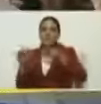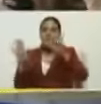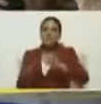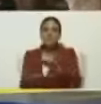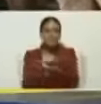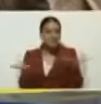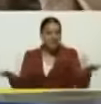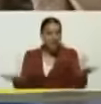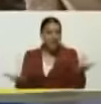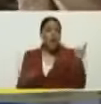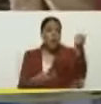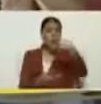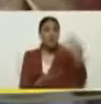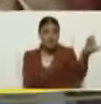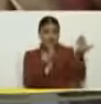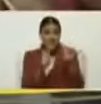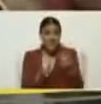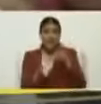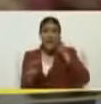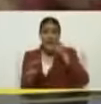¿Será que trajeron un buen cafecito?